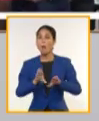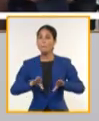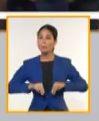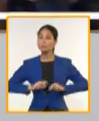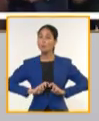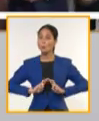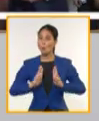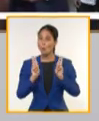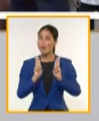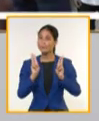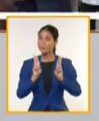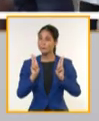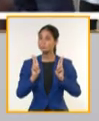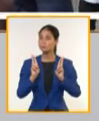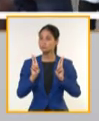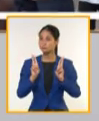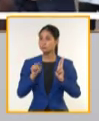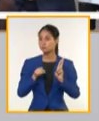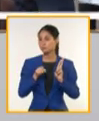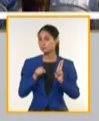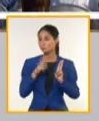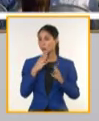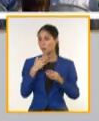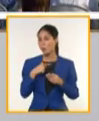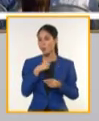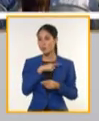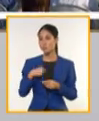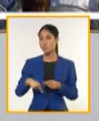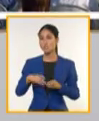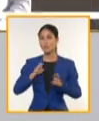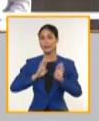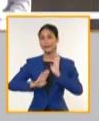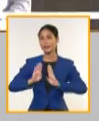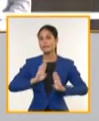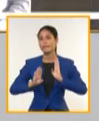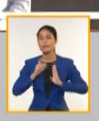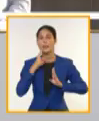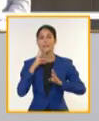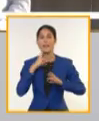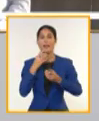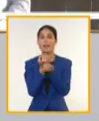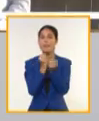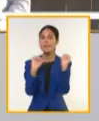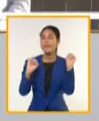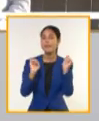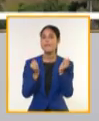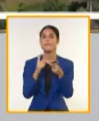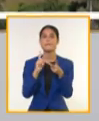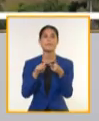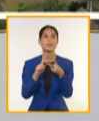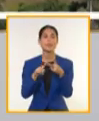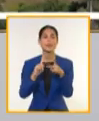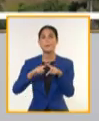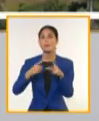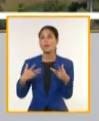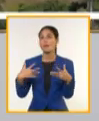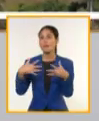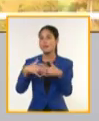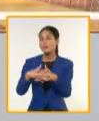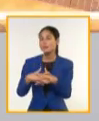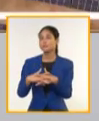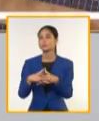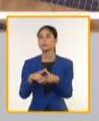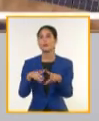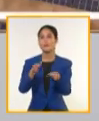sentido, partiendo del hecho de que esa iniciativa defiende el multilateralismo, defiende las relaciones bilaterales,